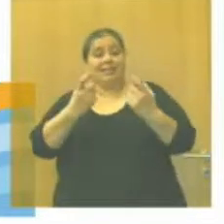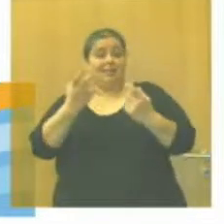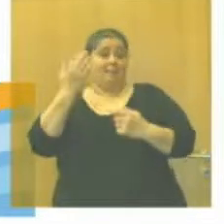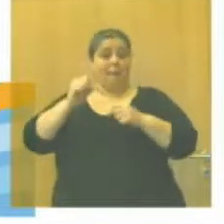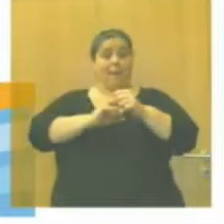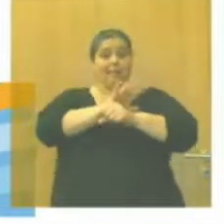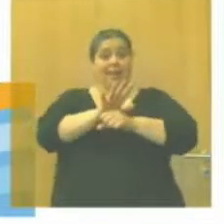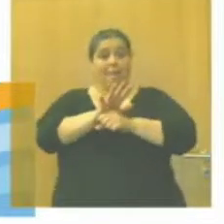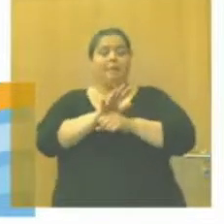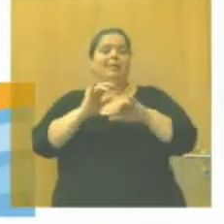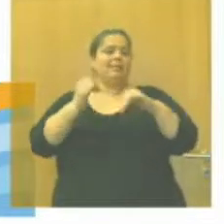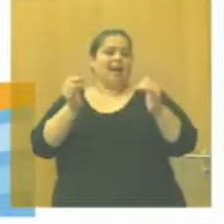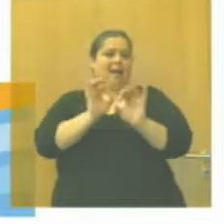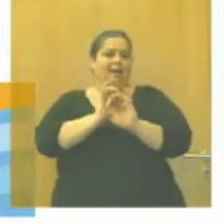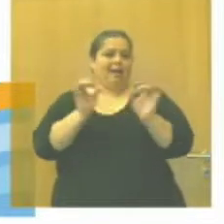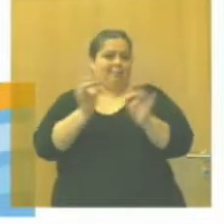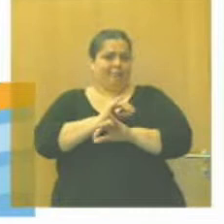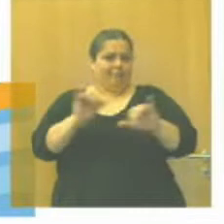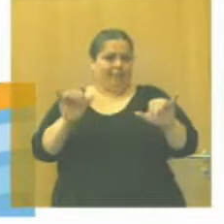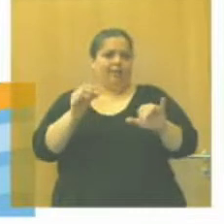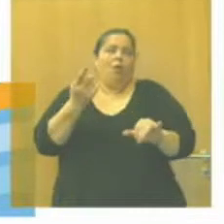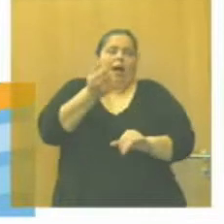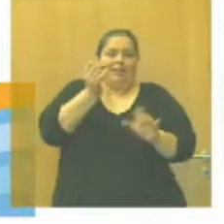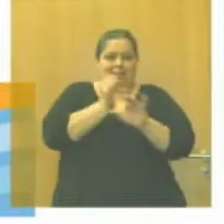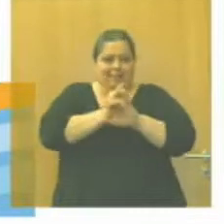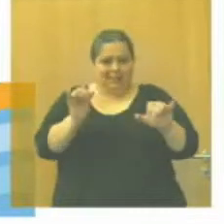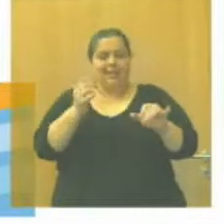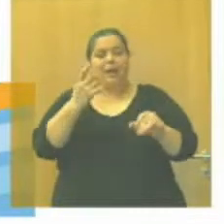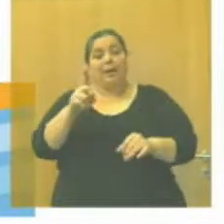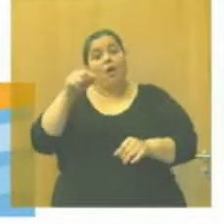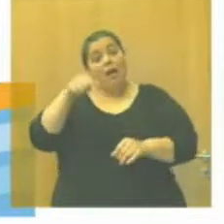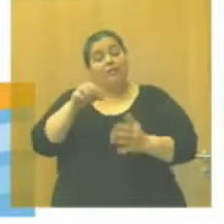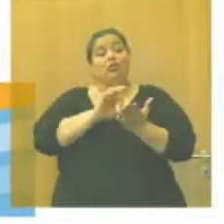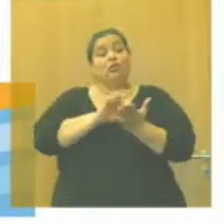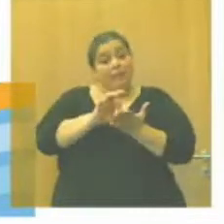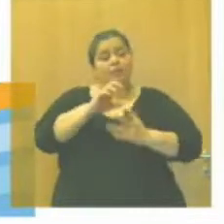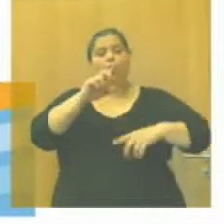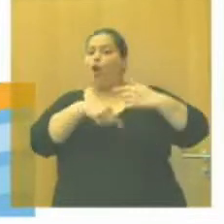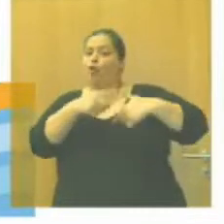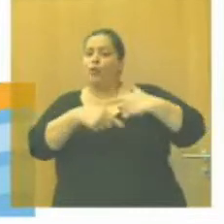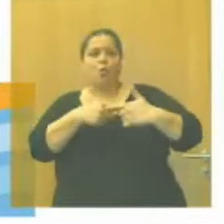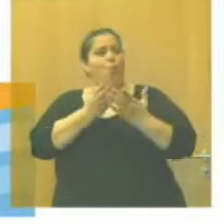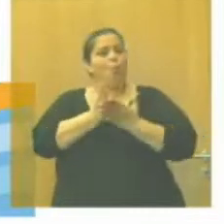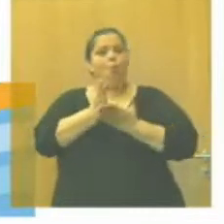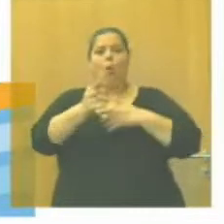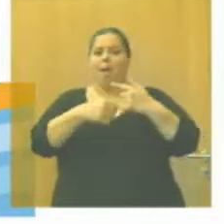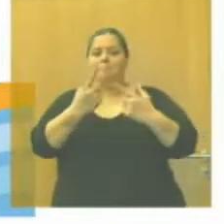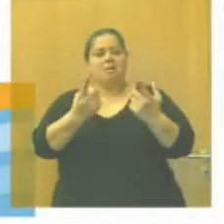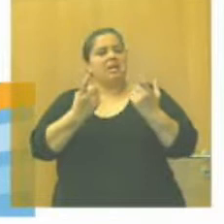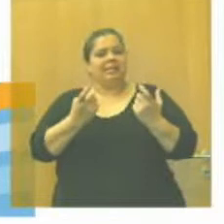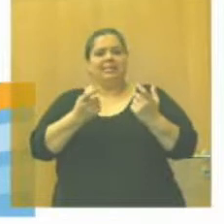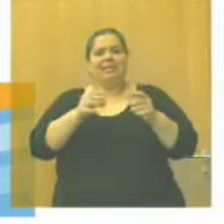bueno, ya está terminada o está terminando, esos servicios siguen siendo muy, muy